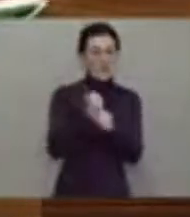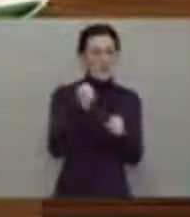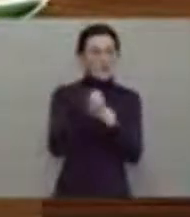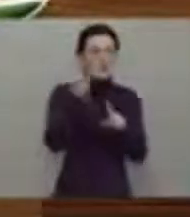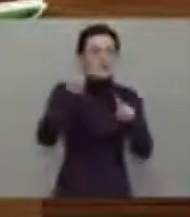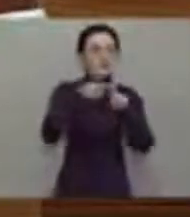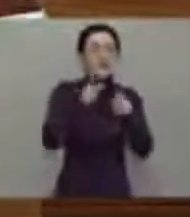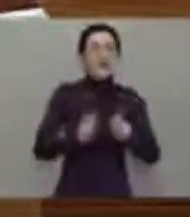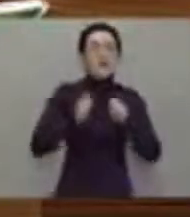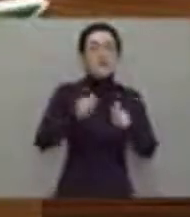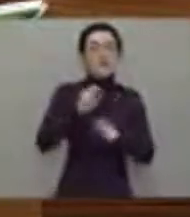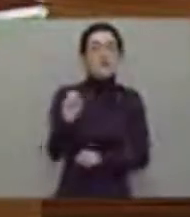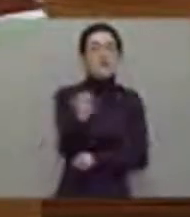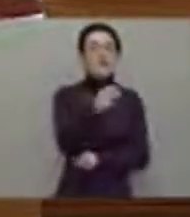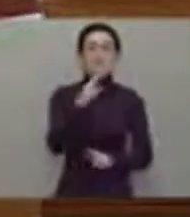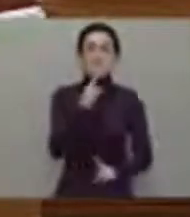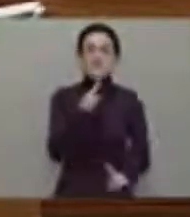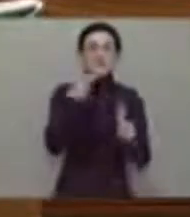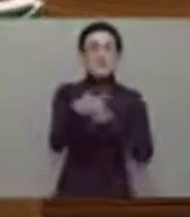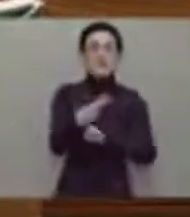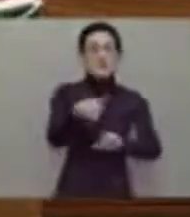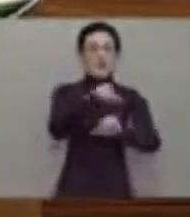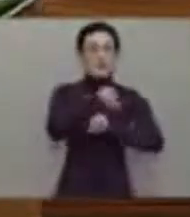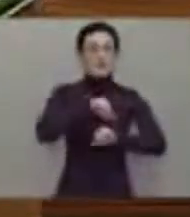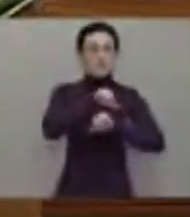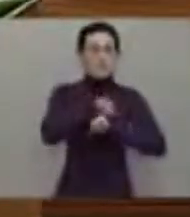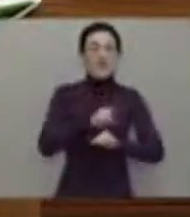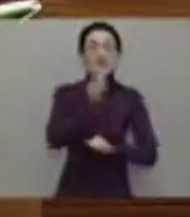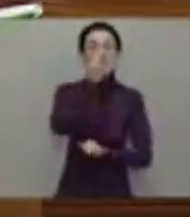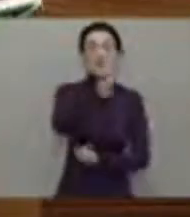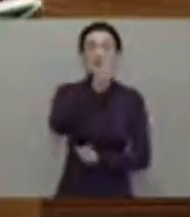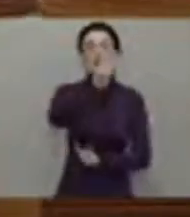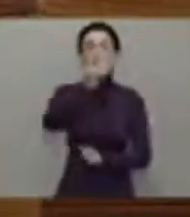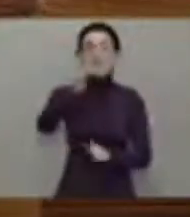para dar una respuesta de esperanza a 122.000 asturianos.